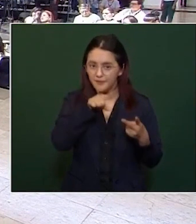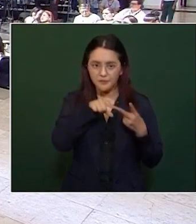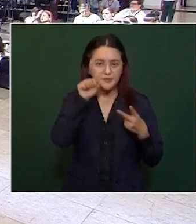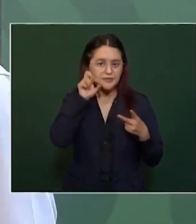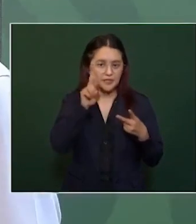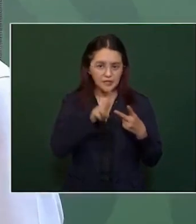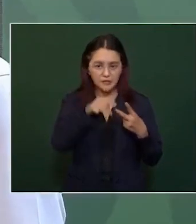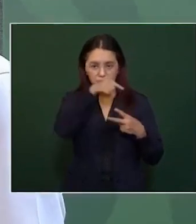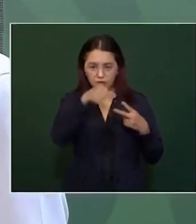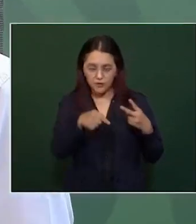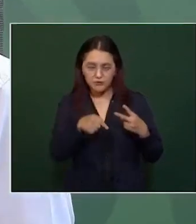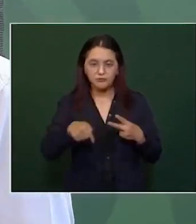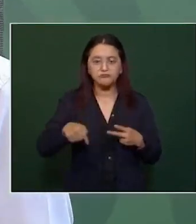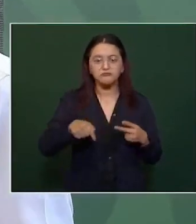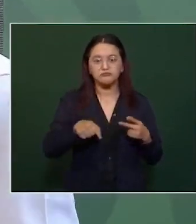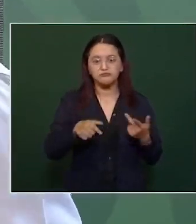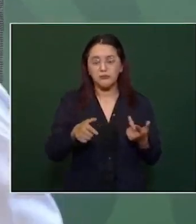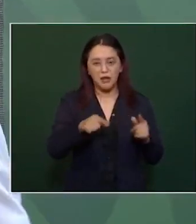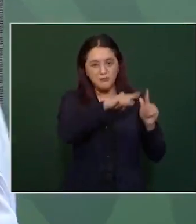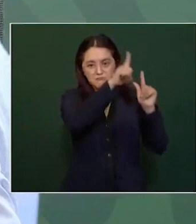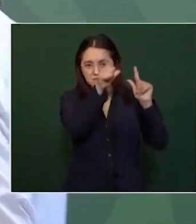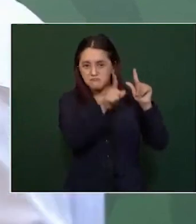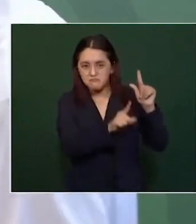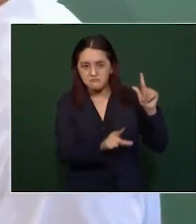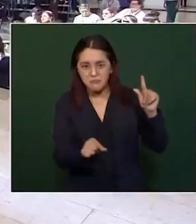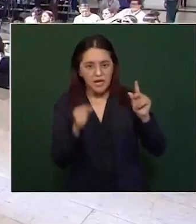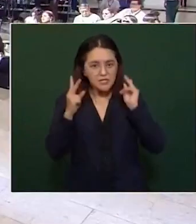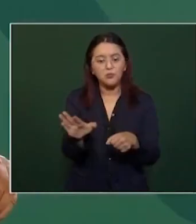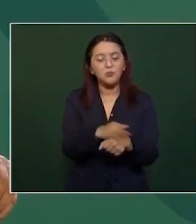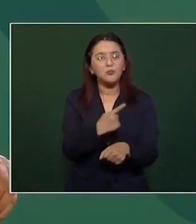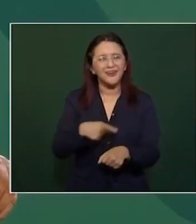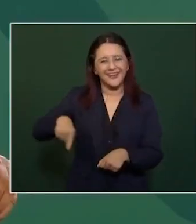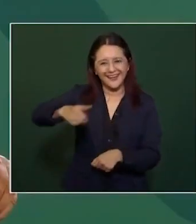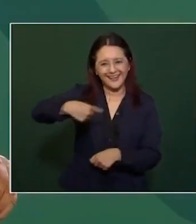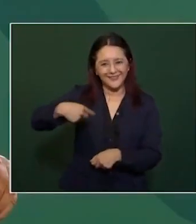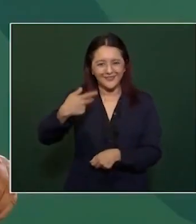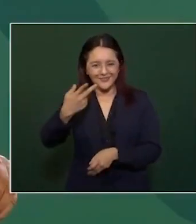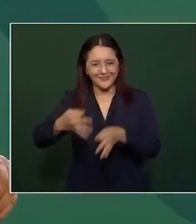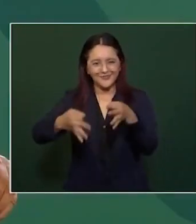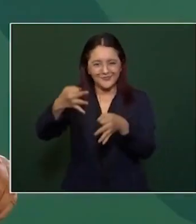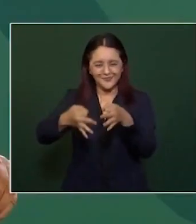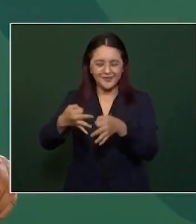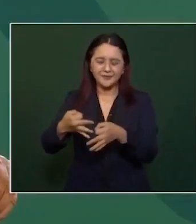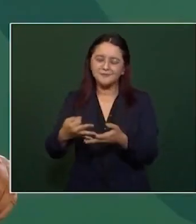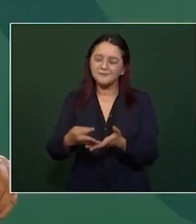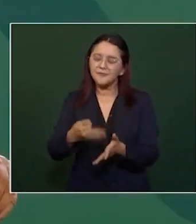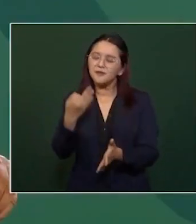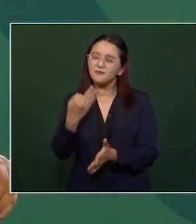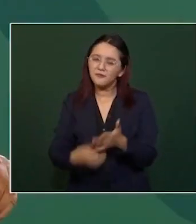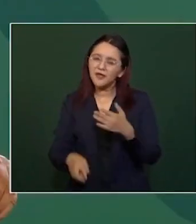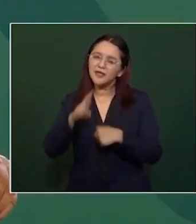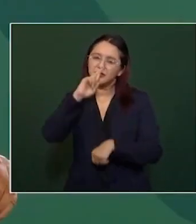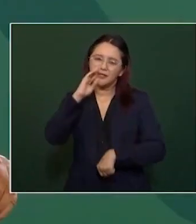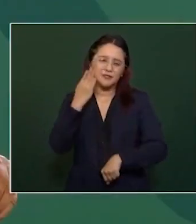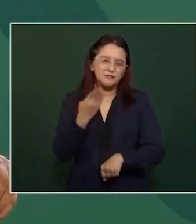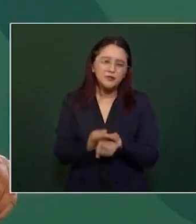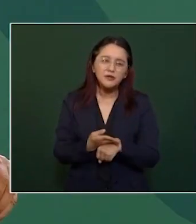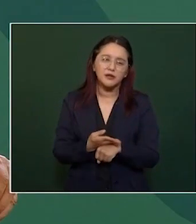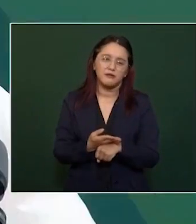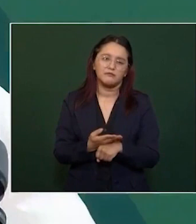técnico y llevarlos a la cárcel. Hablar de un golpe de Estado es mucho más que talar